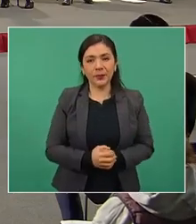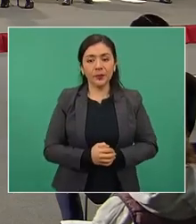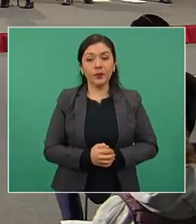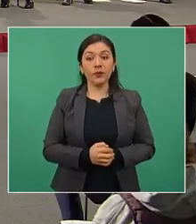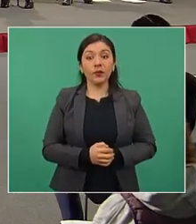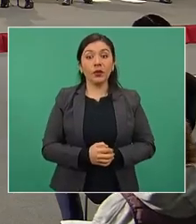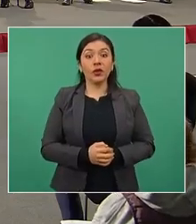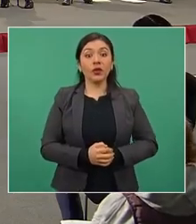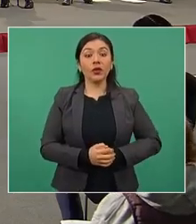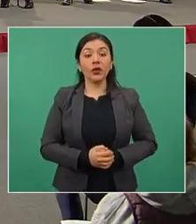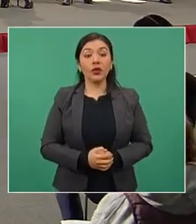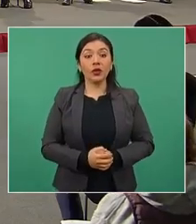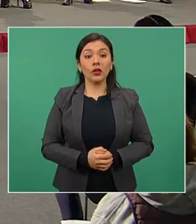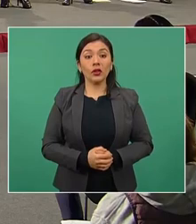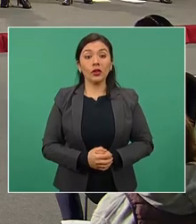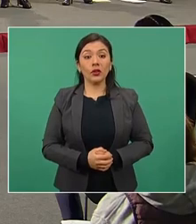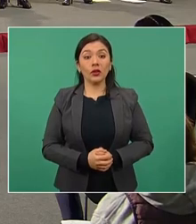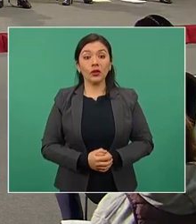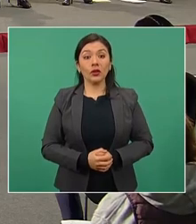A ver, la manita.